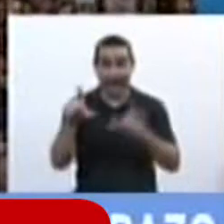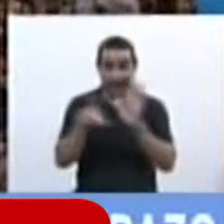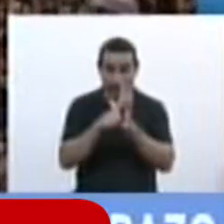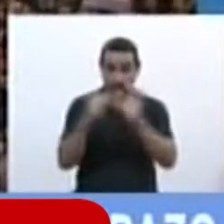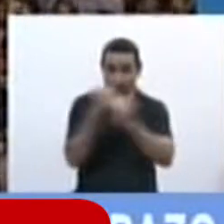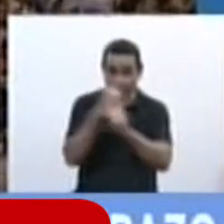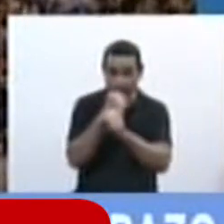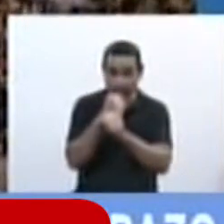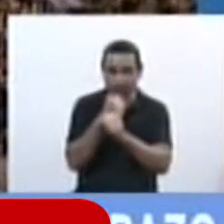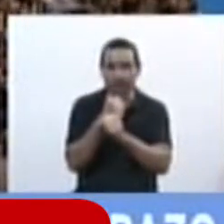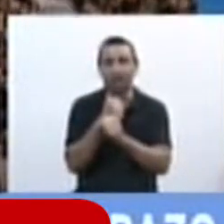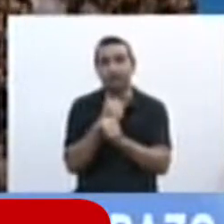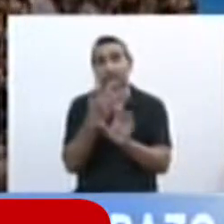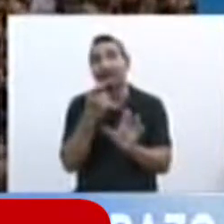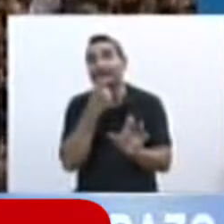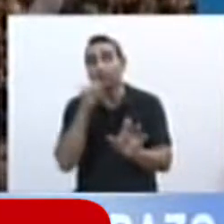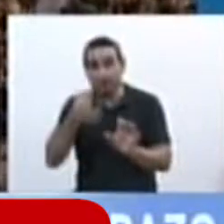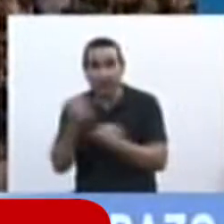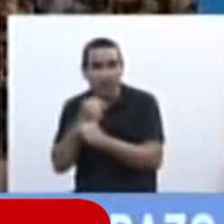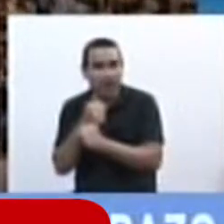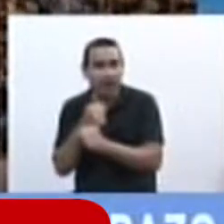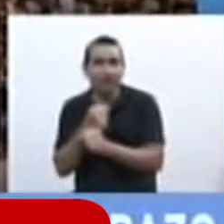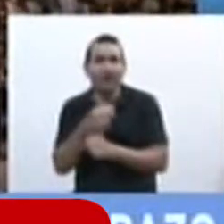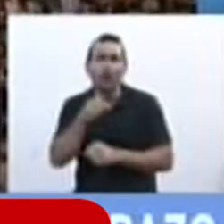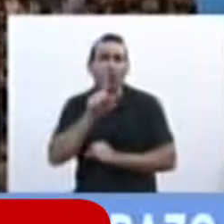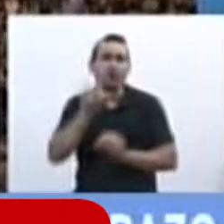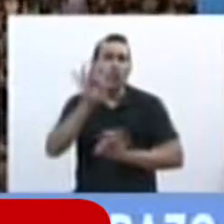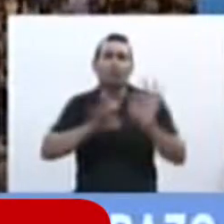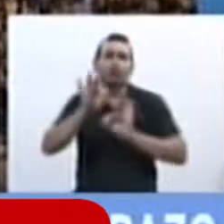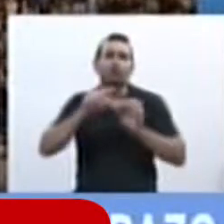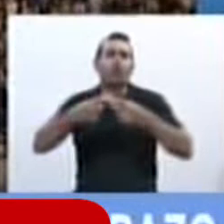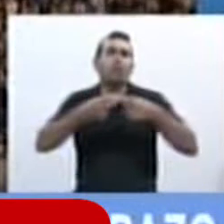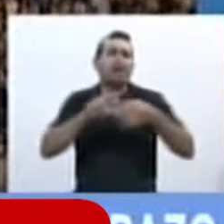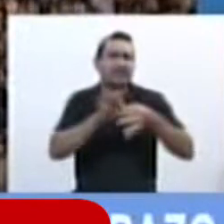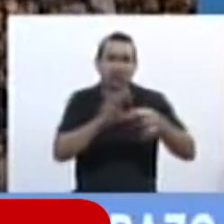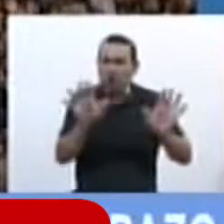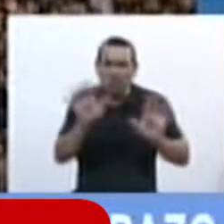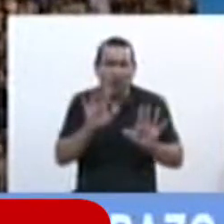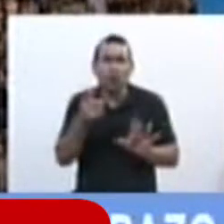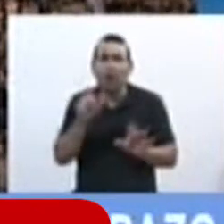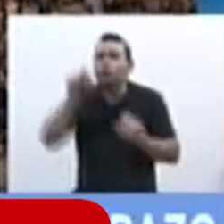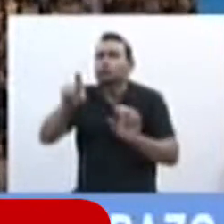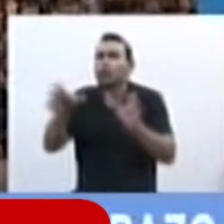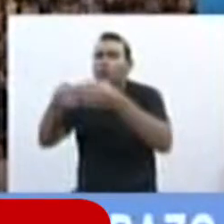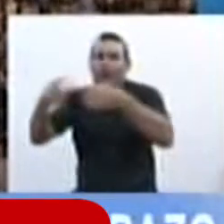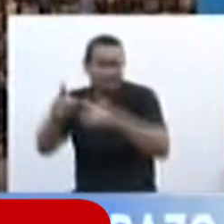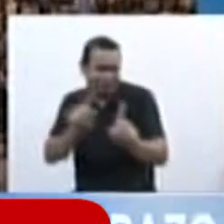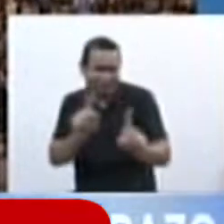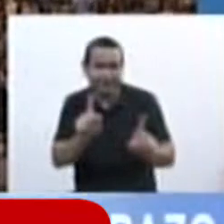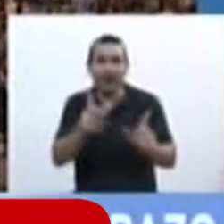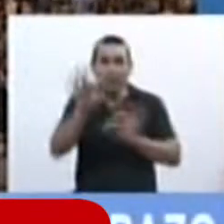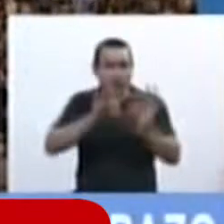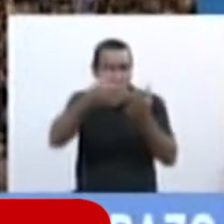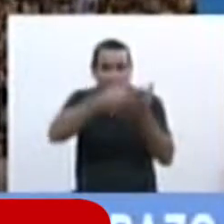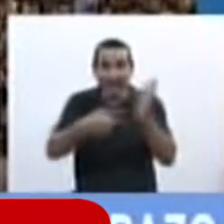ley, como decía, si finalmente se aprueba, no va a ser de ningún proyecto político, no va a ser de nadie en especial, va a ser